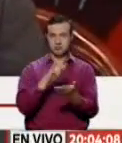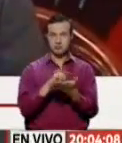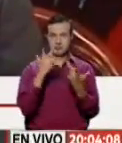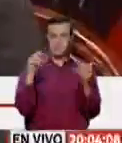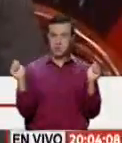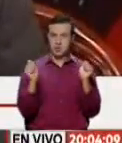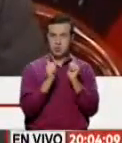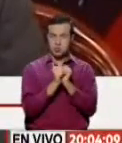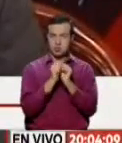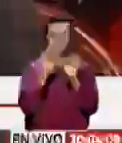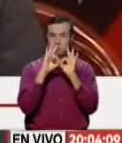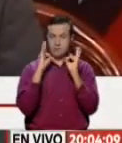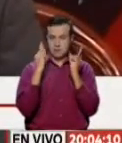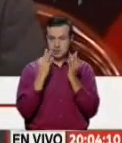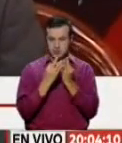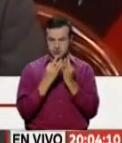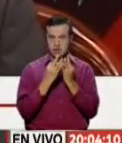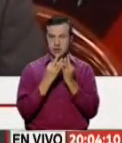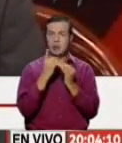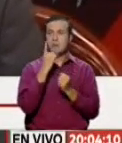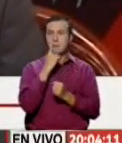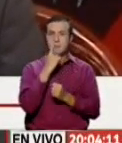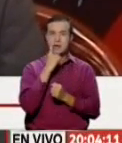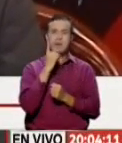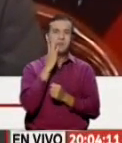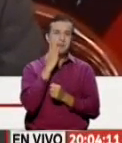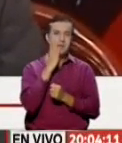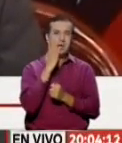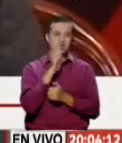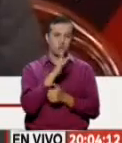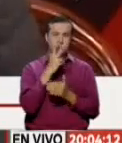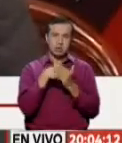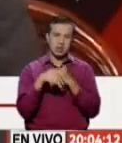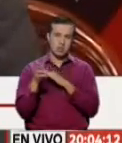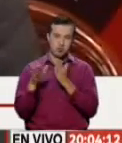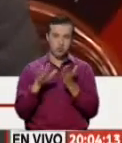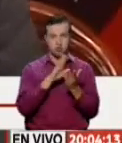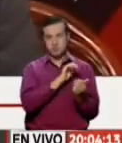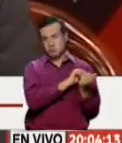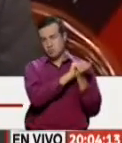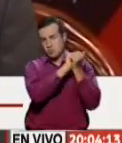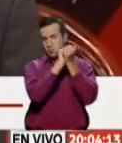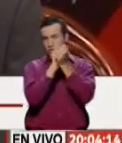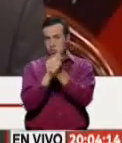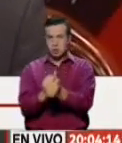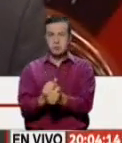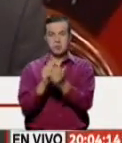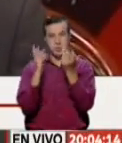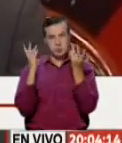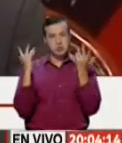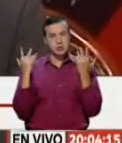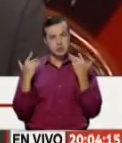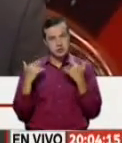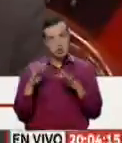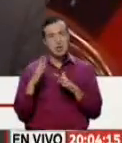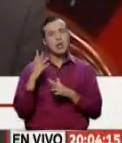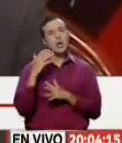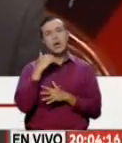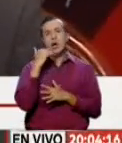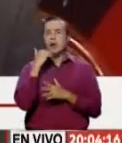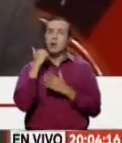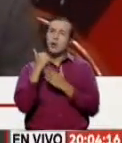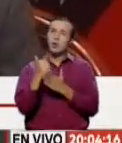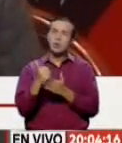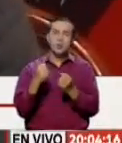Viajamos en compañía de la familia, de los padres de Erika Sofía, estuvimos con ellos, los acompañamos tratando de ayudarles, de